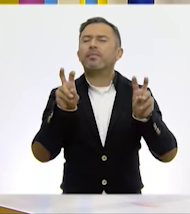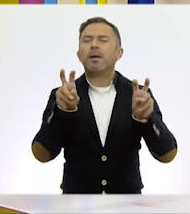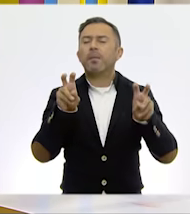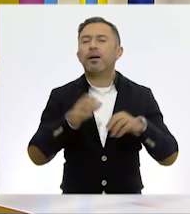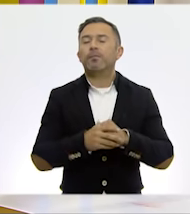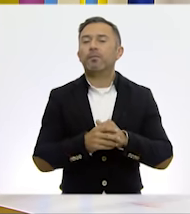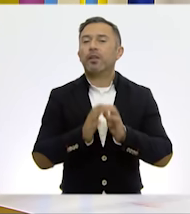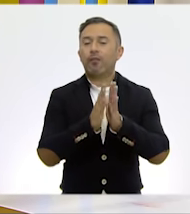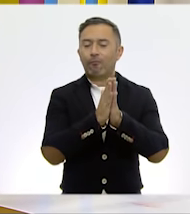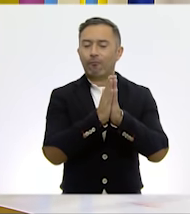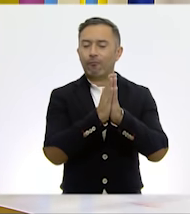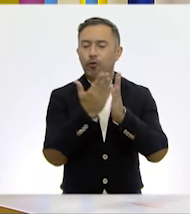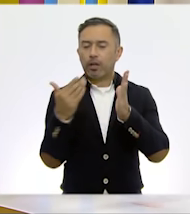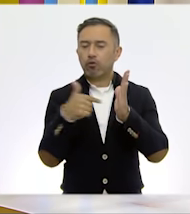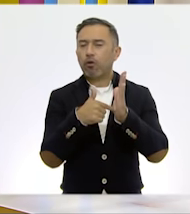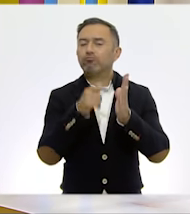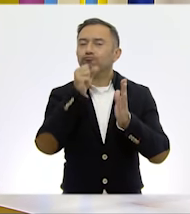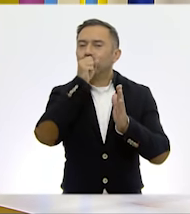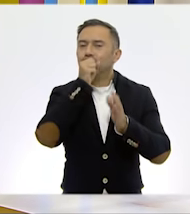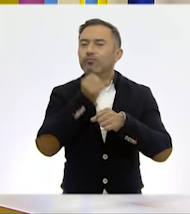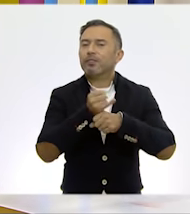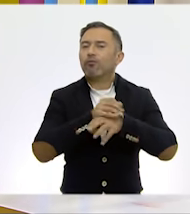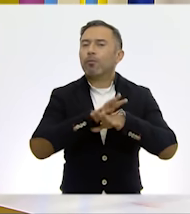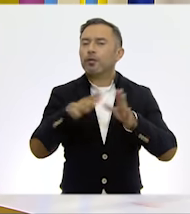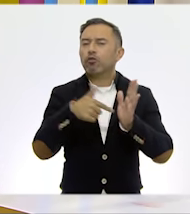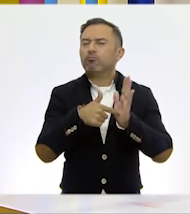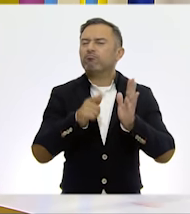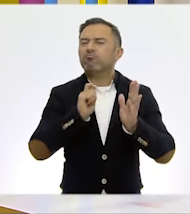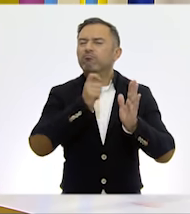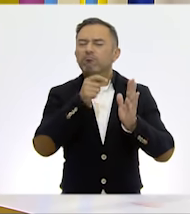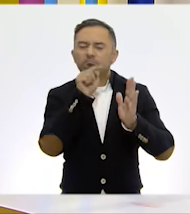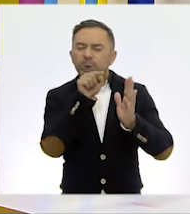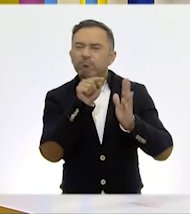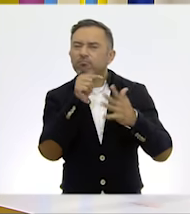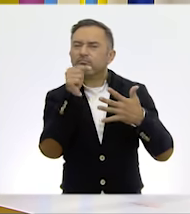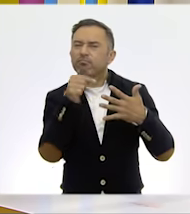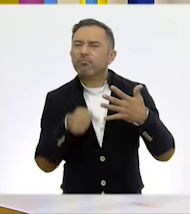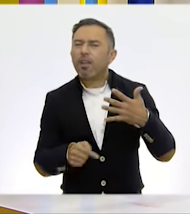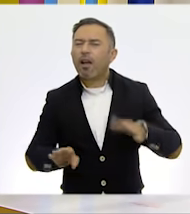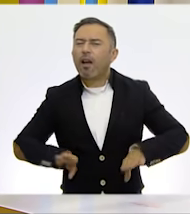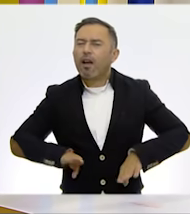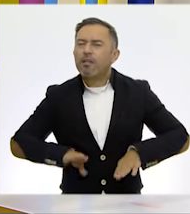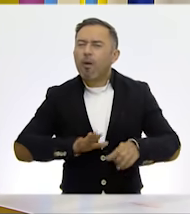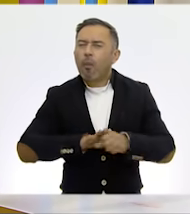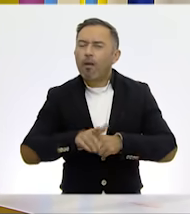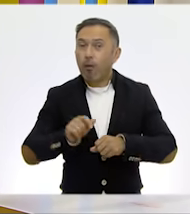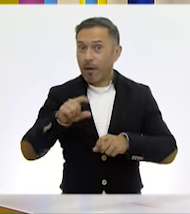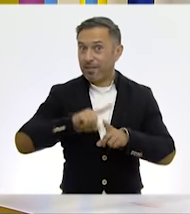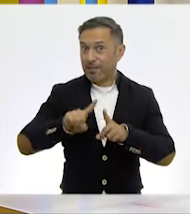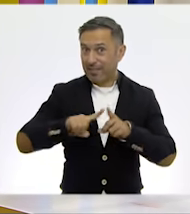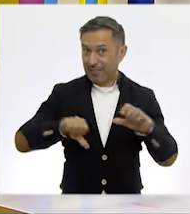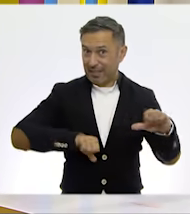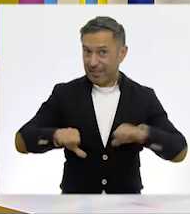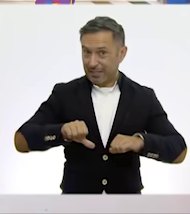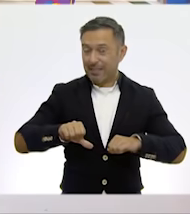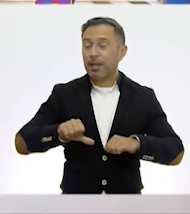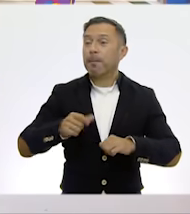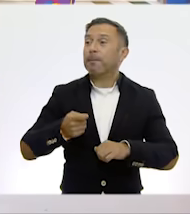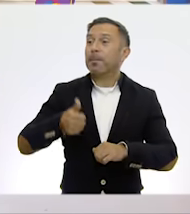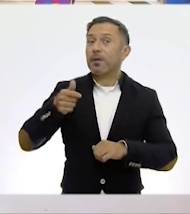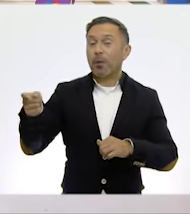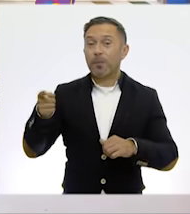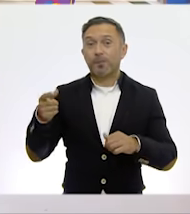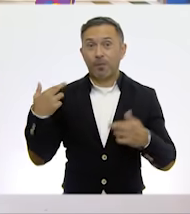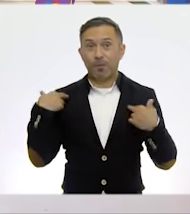Folletos Informativos. Y para ver todas las actividades divertidas que tendremos el día de hoy, quiero darle la bienvenida a Ezequiel, que viene de nuevo